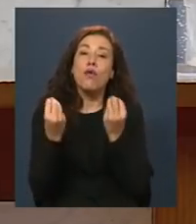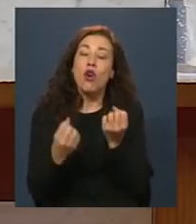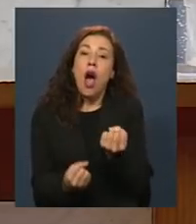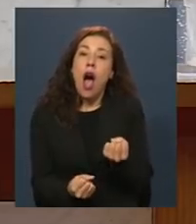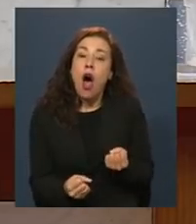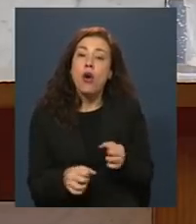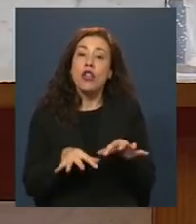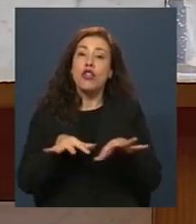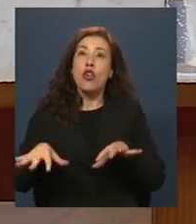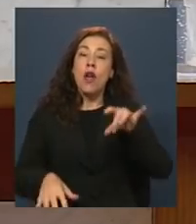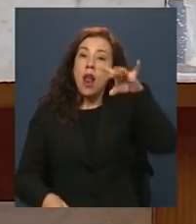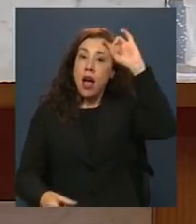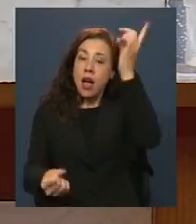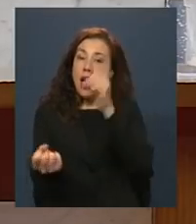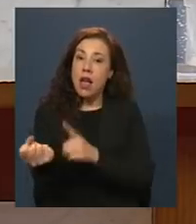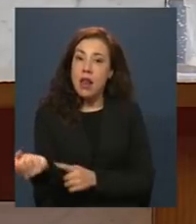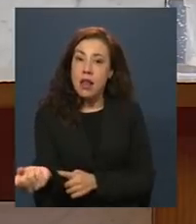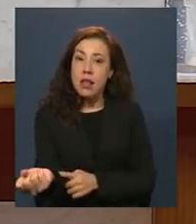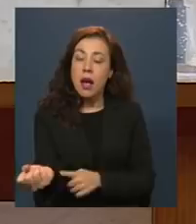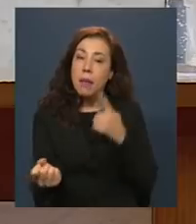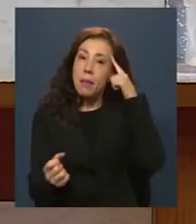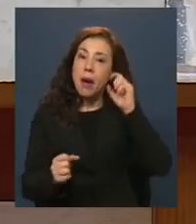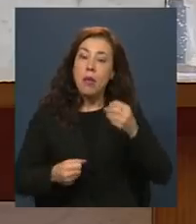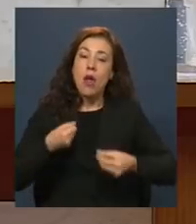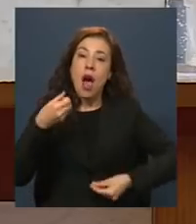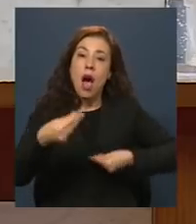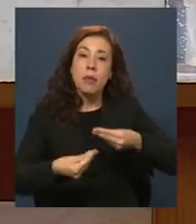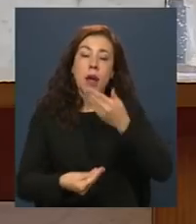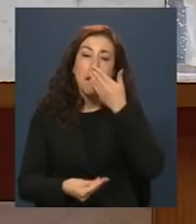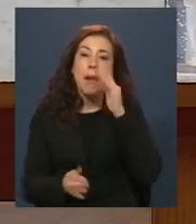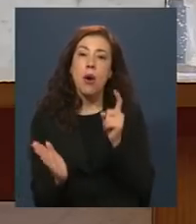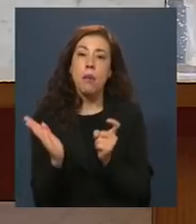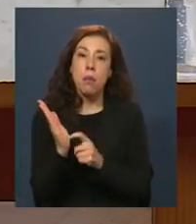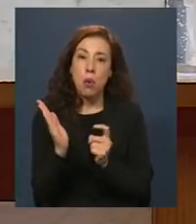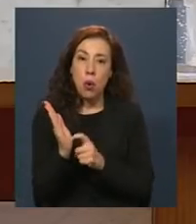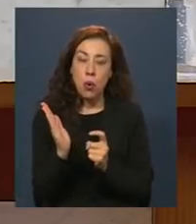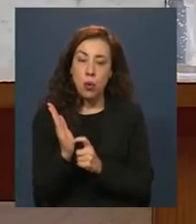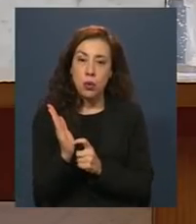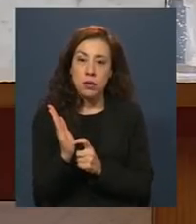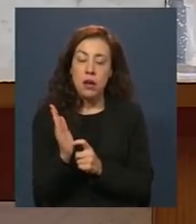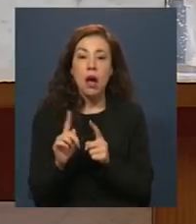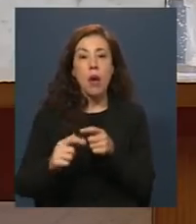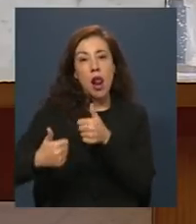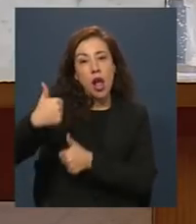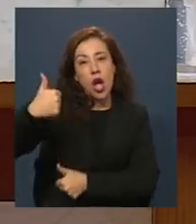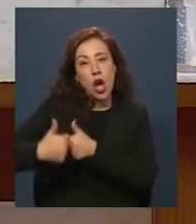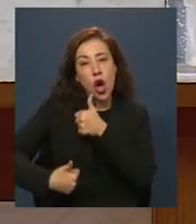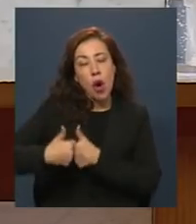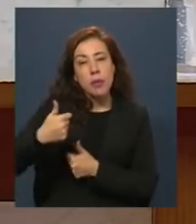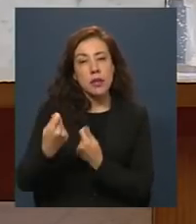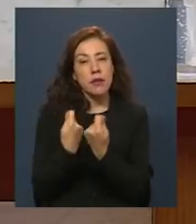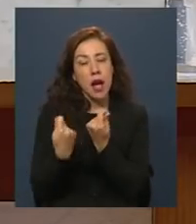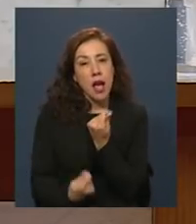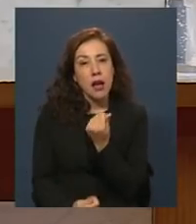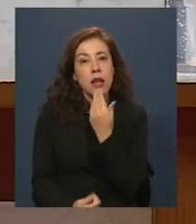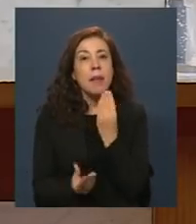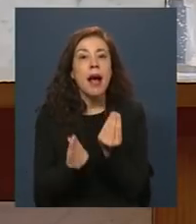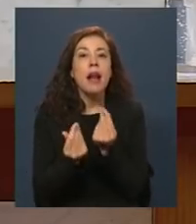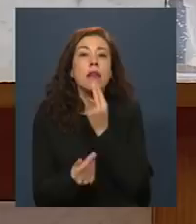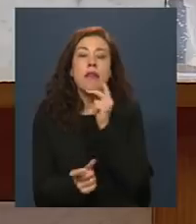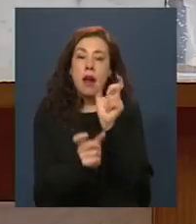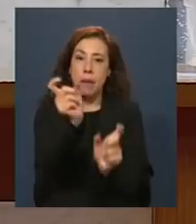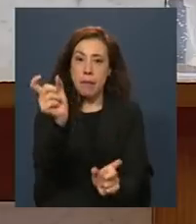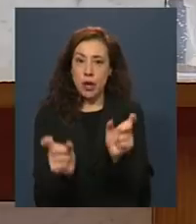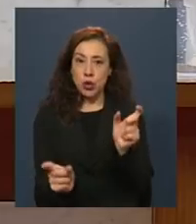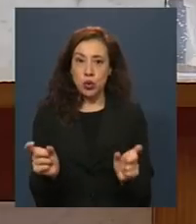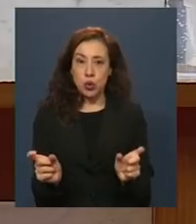de los recursos energéticos para contribuir a mejorar la productividad, la competitividad económica y la calidad de vida de las